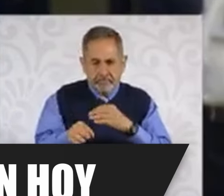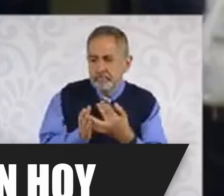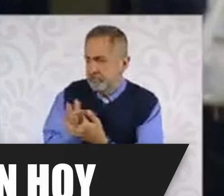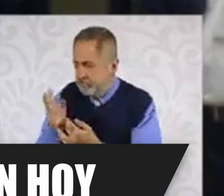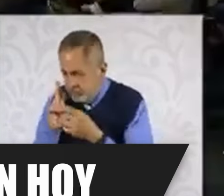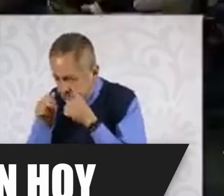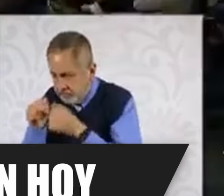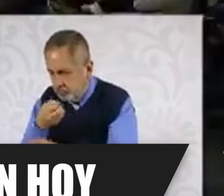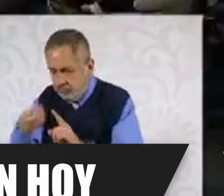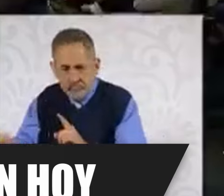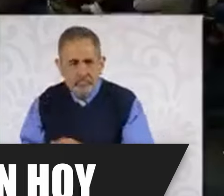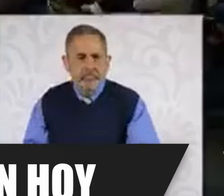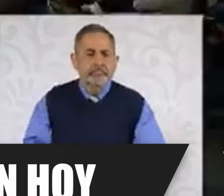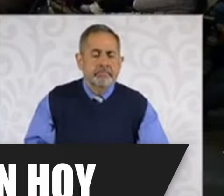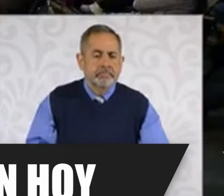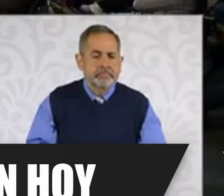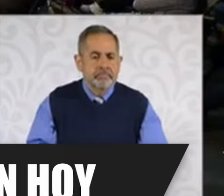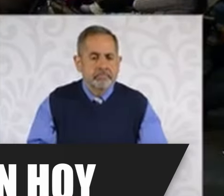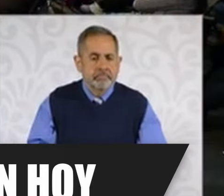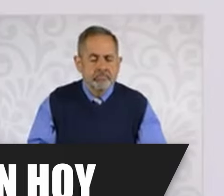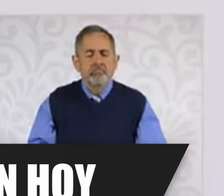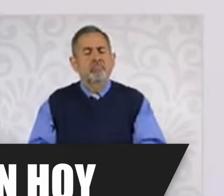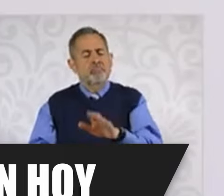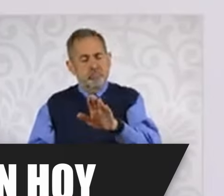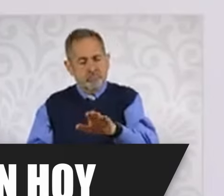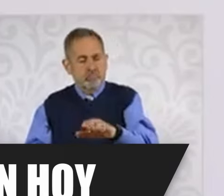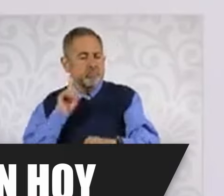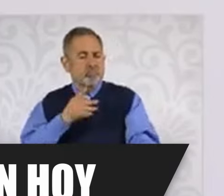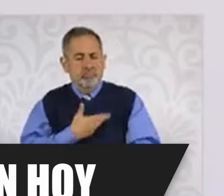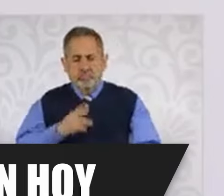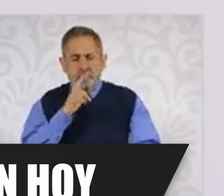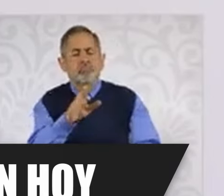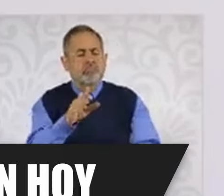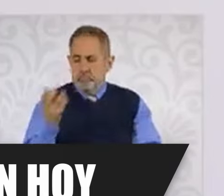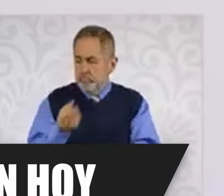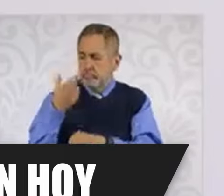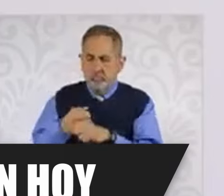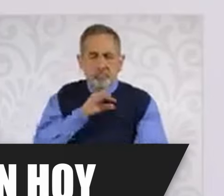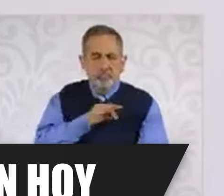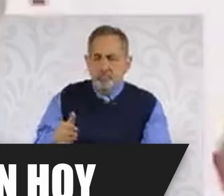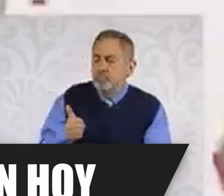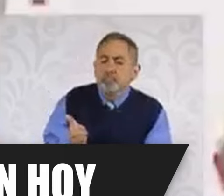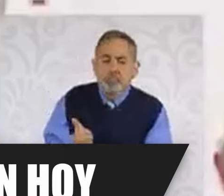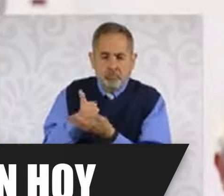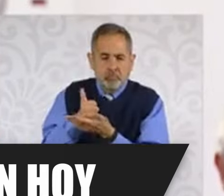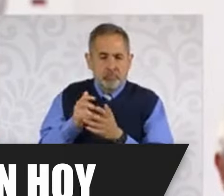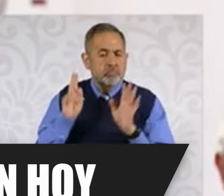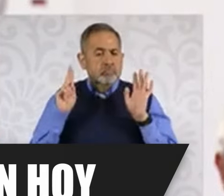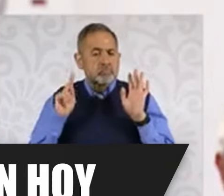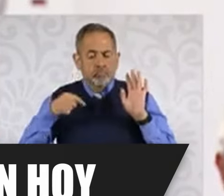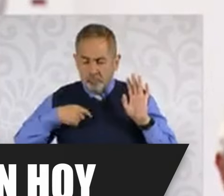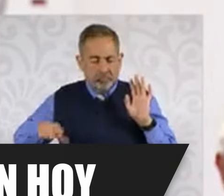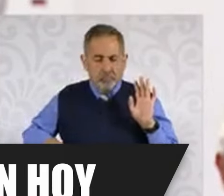Trabajo. Puede el secretario entrar en contacto con ellos y puede facilitar, pero el gobierno